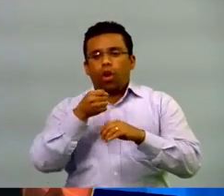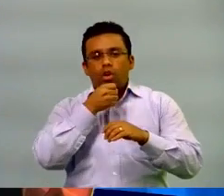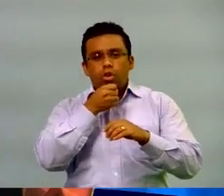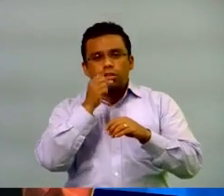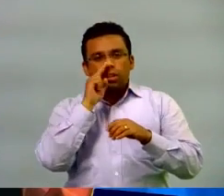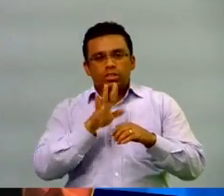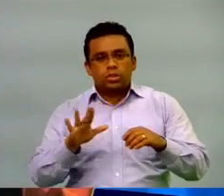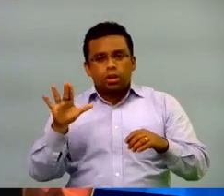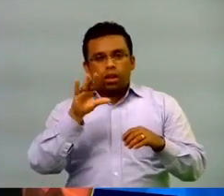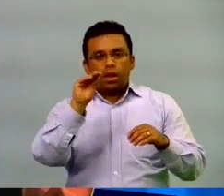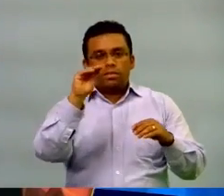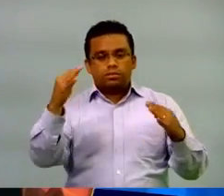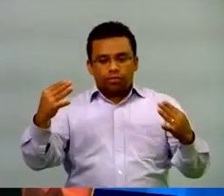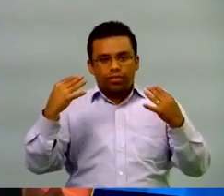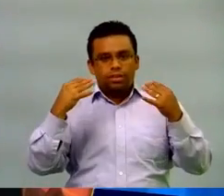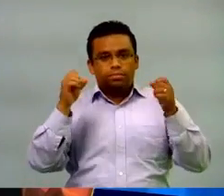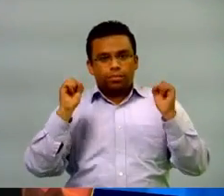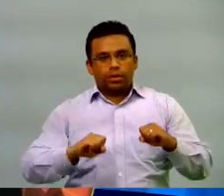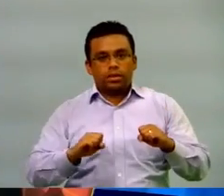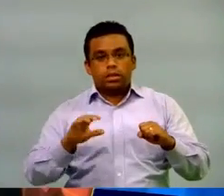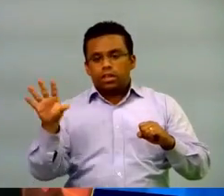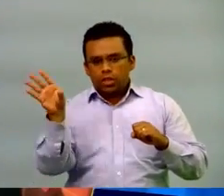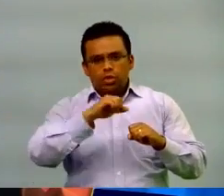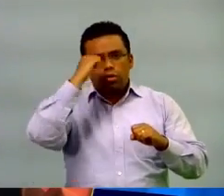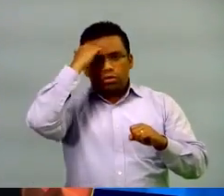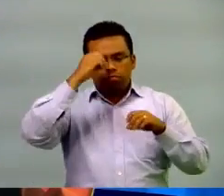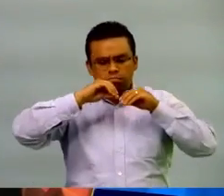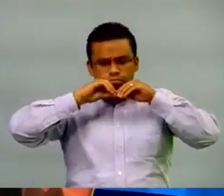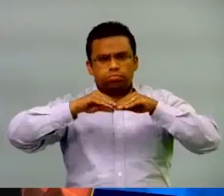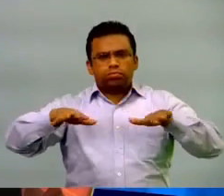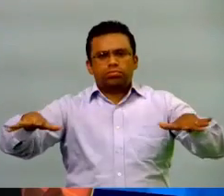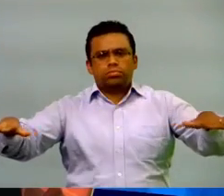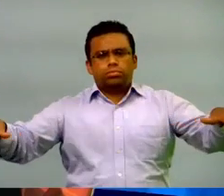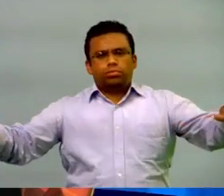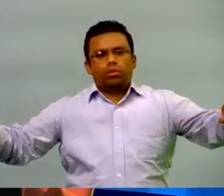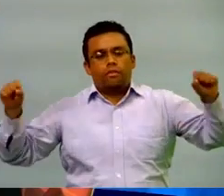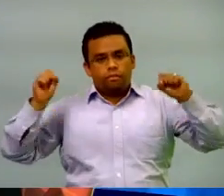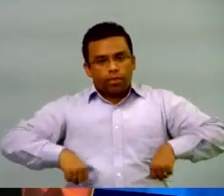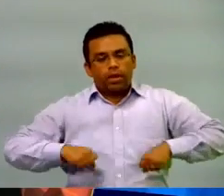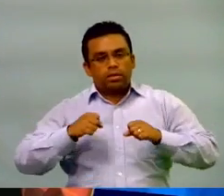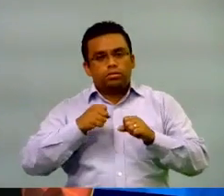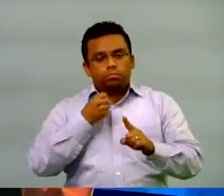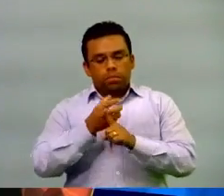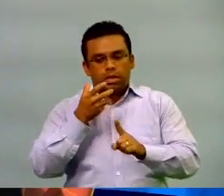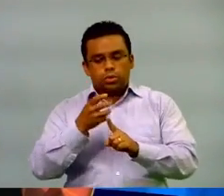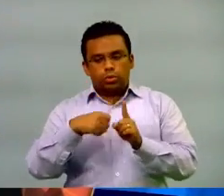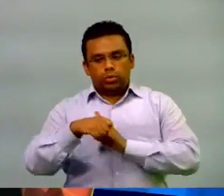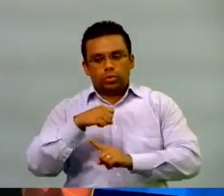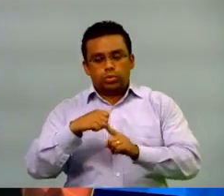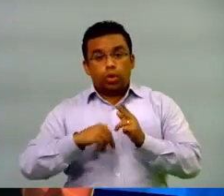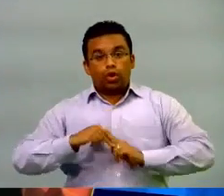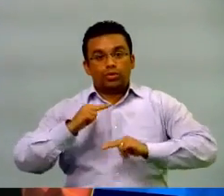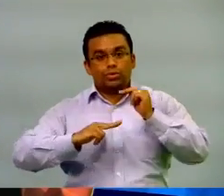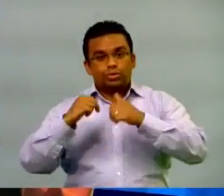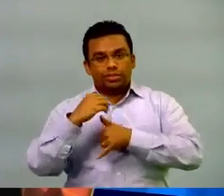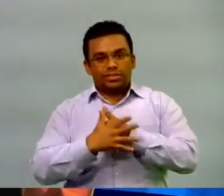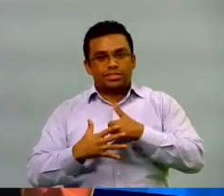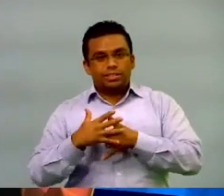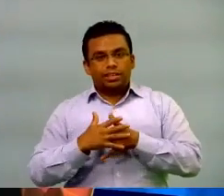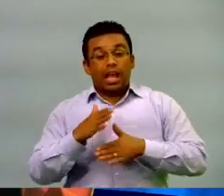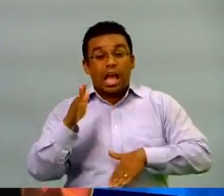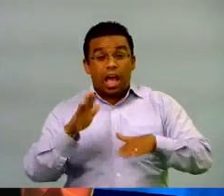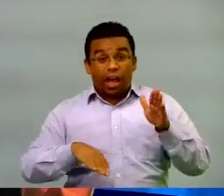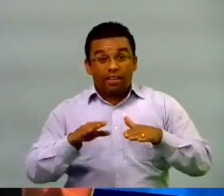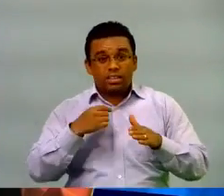casos y realmente socialicen de manera masiva todos estos impactos sociales que están construyendo país. Creo que a veces